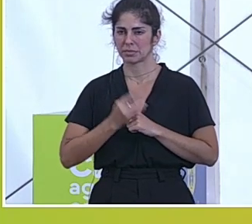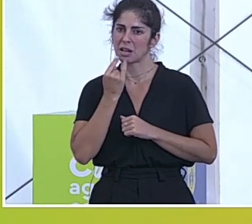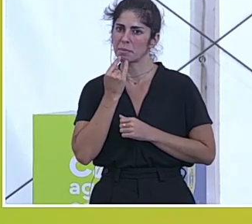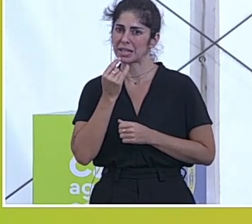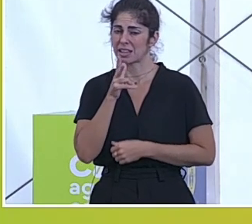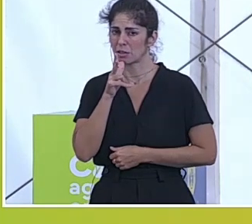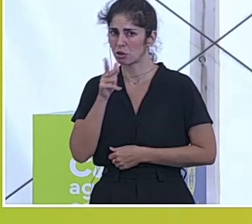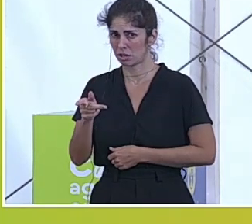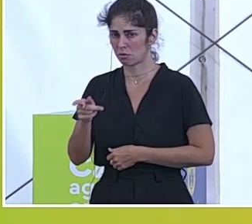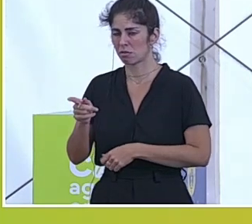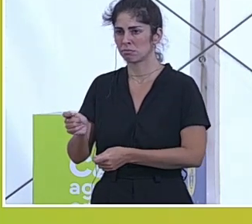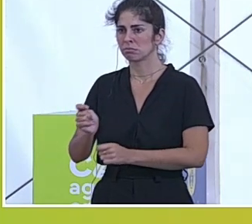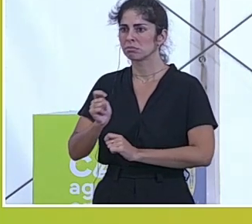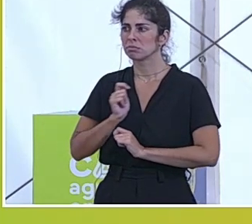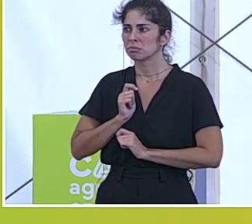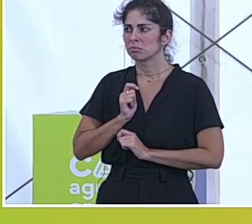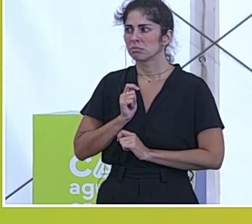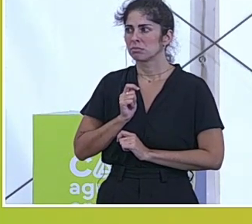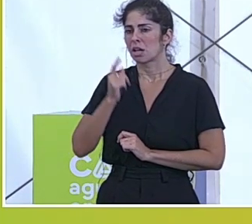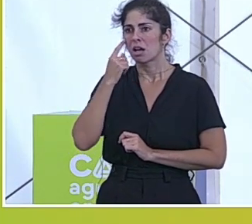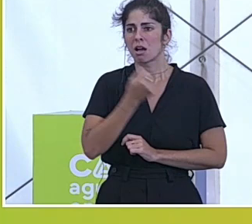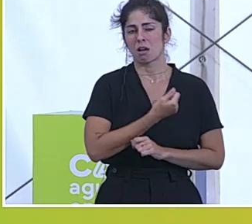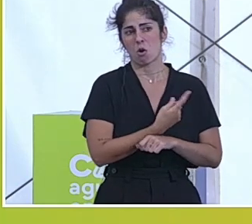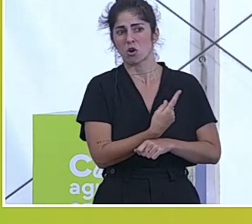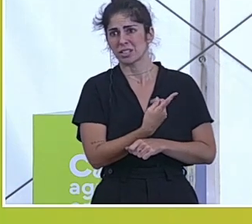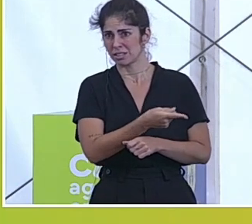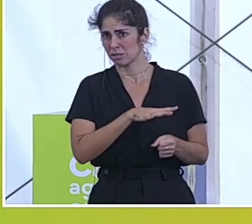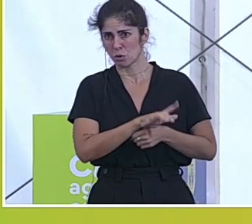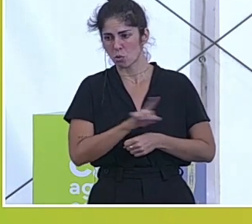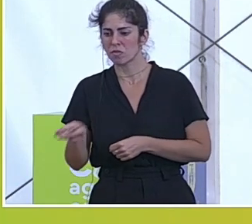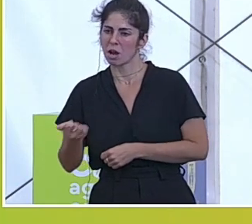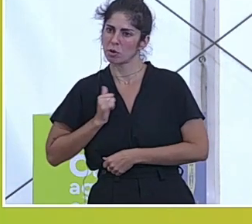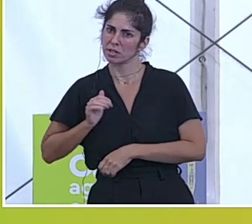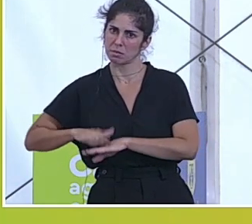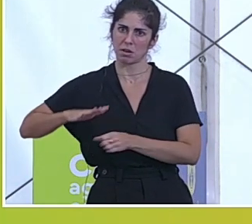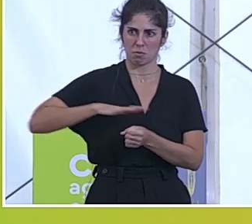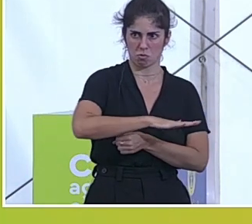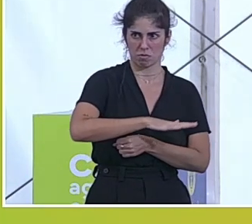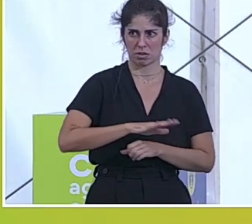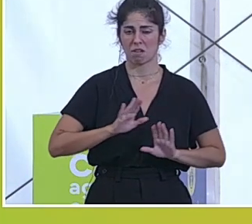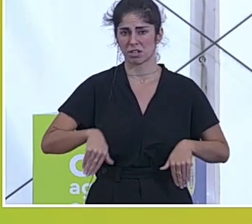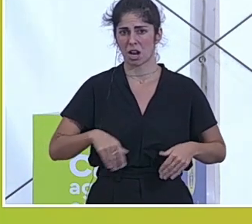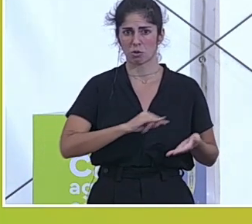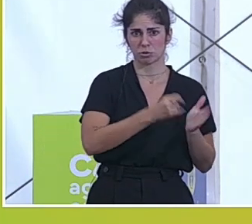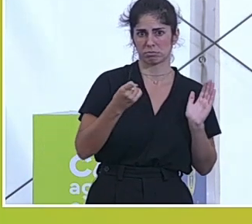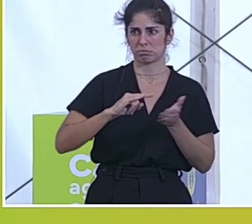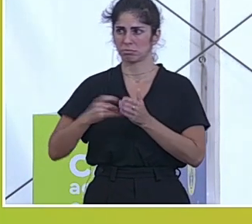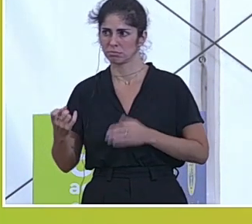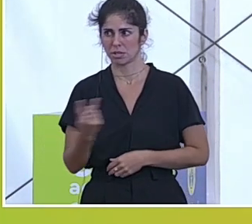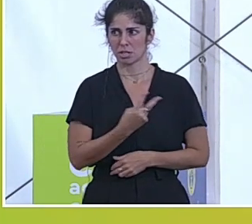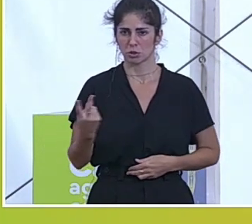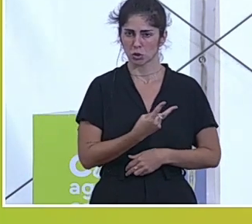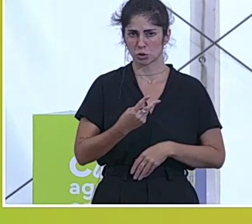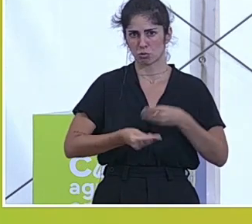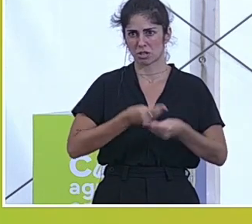¿no?, pues para dar cobertura al resto de horas, ¿vale? Entonces, digamos que es un compendio entre las dos tecnologías, cooperan entre sí